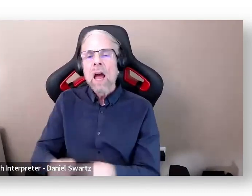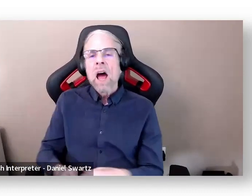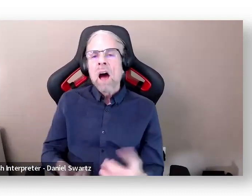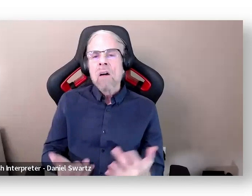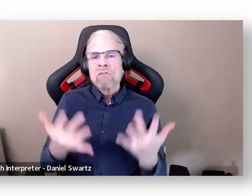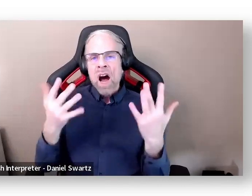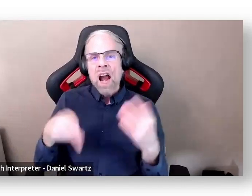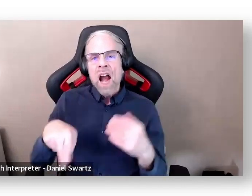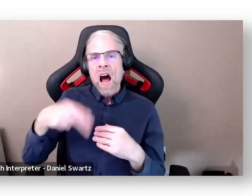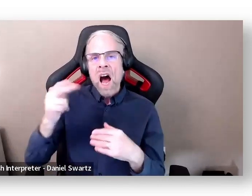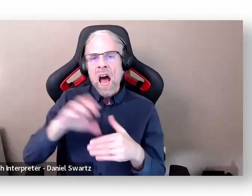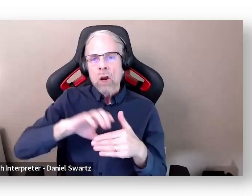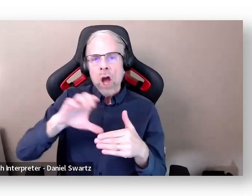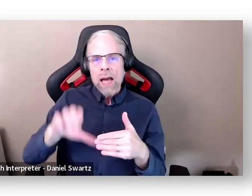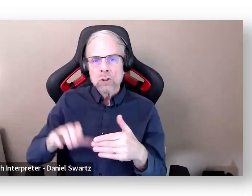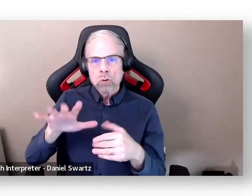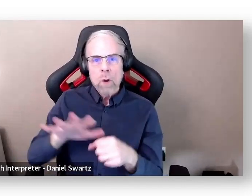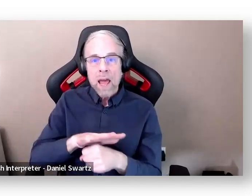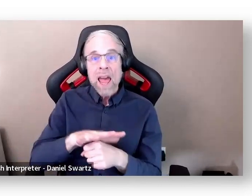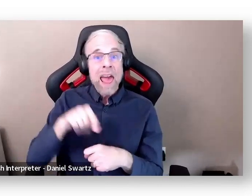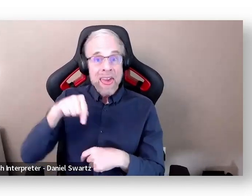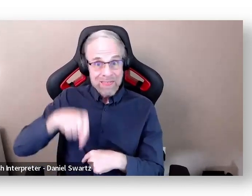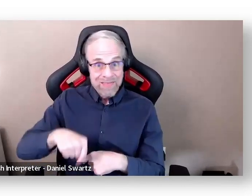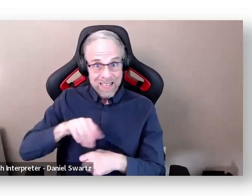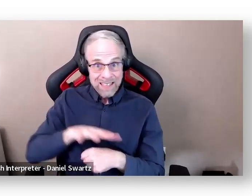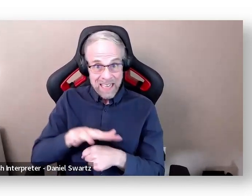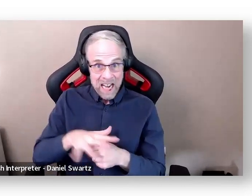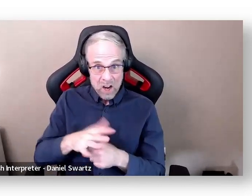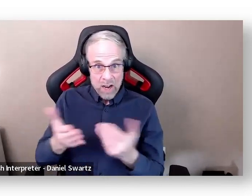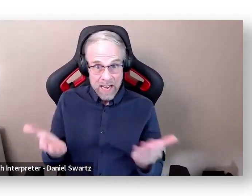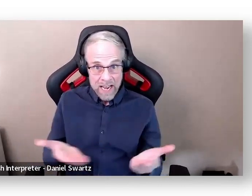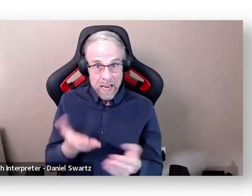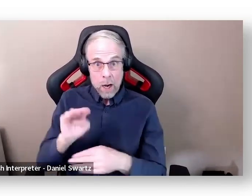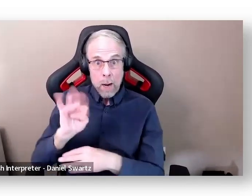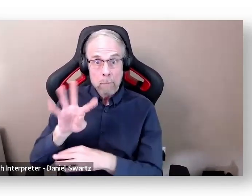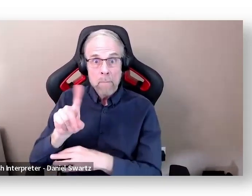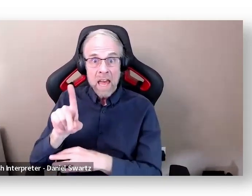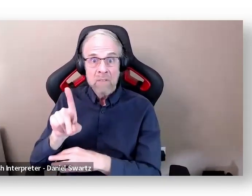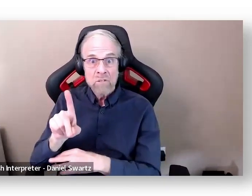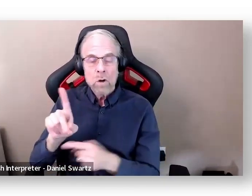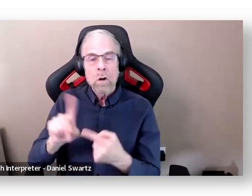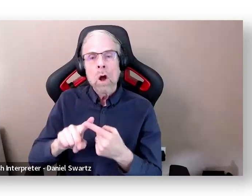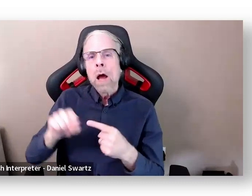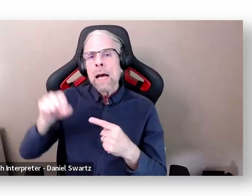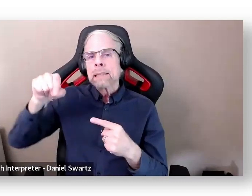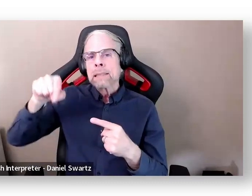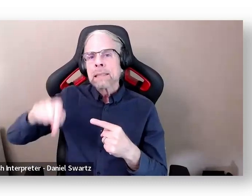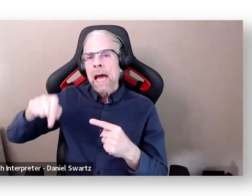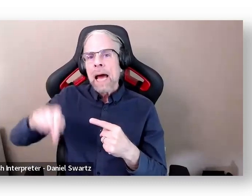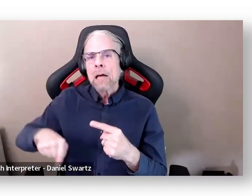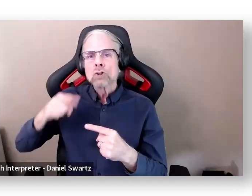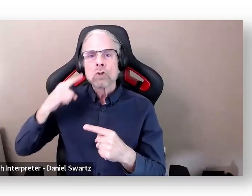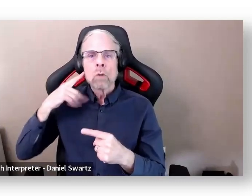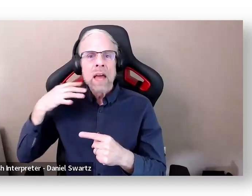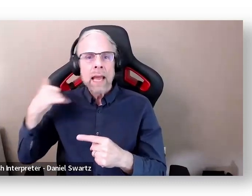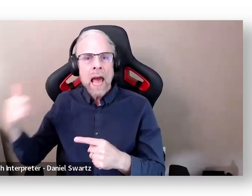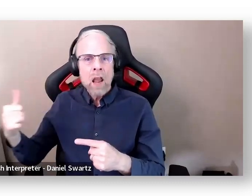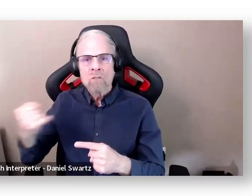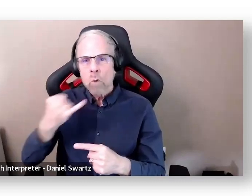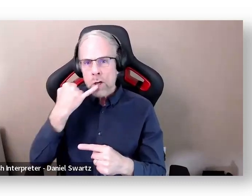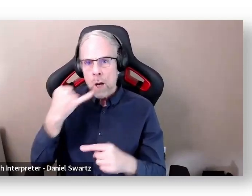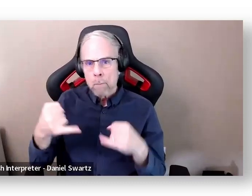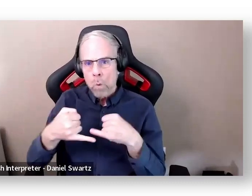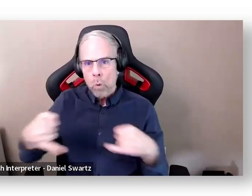Entonces, eso se prioriza en las áreas de alta consecuencia de incendios. Entonces, esta área de Medford